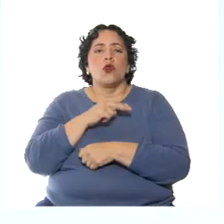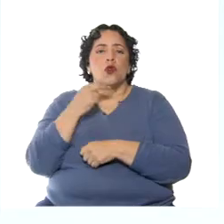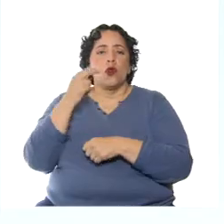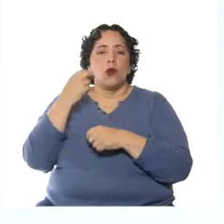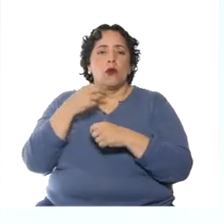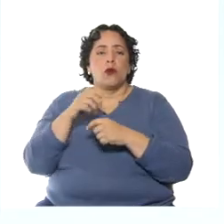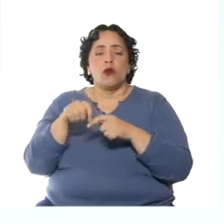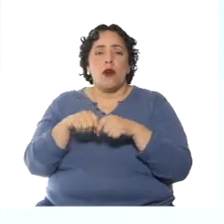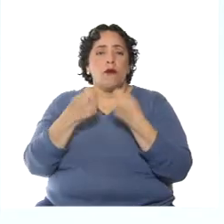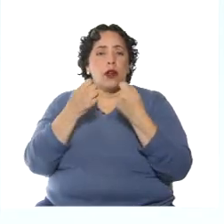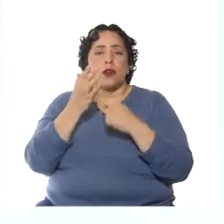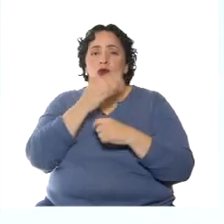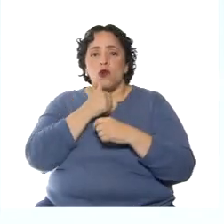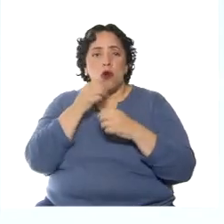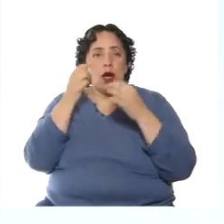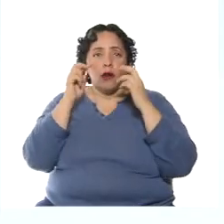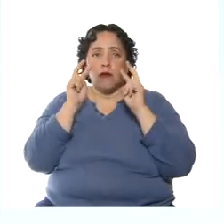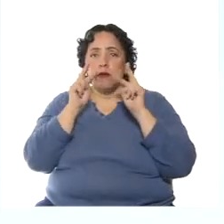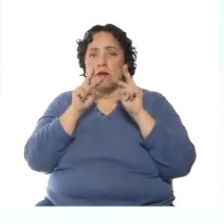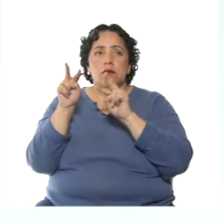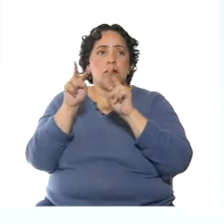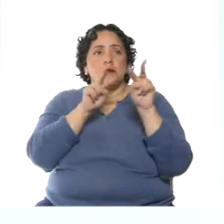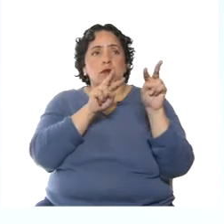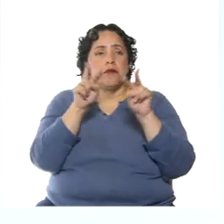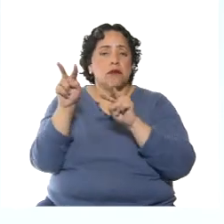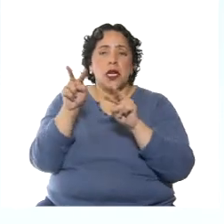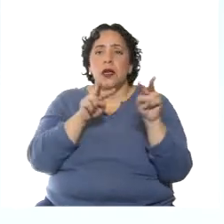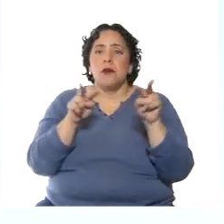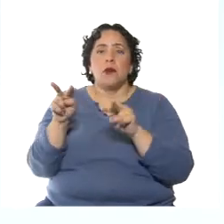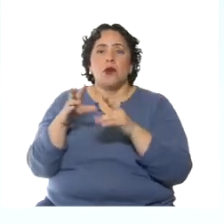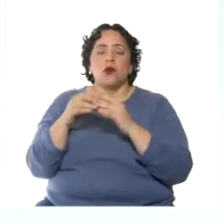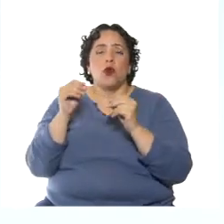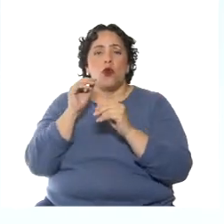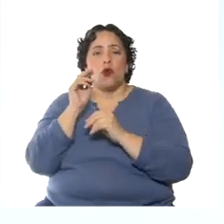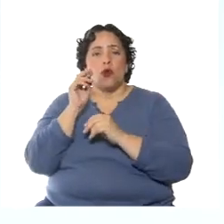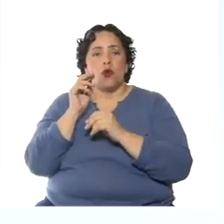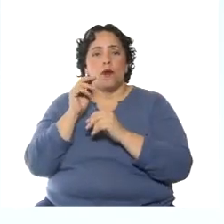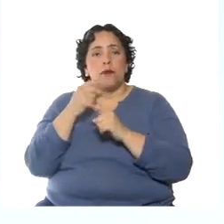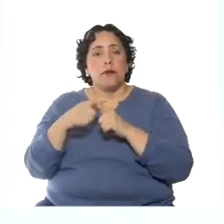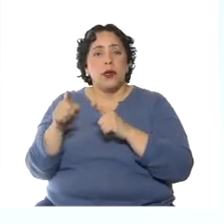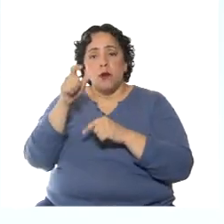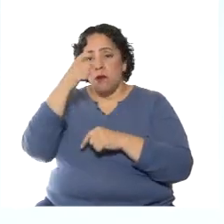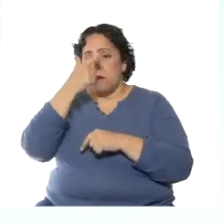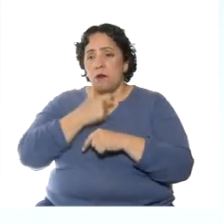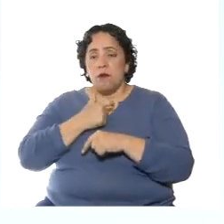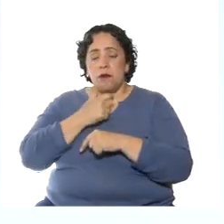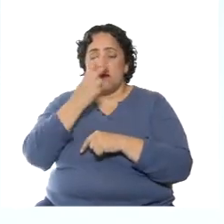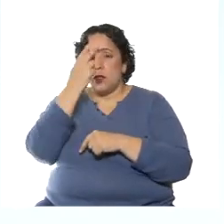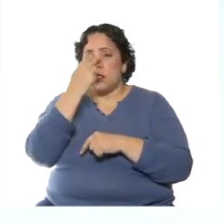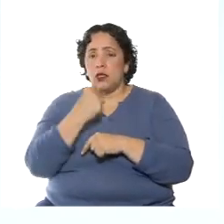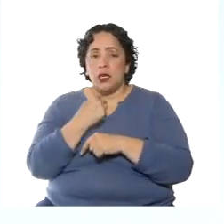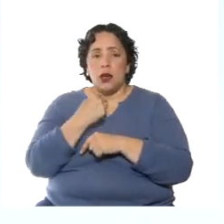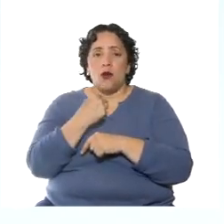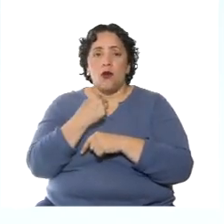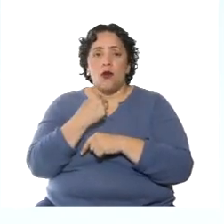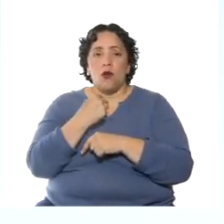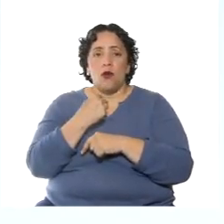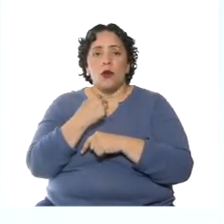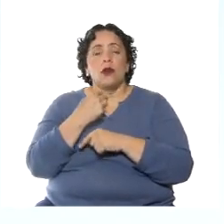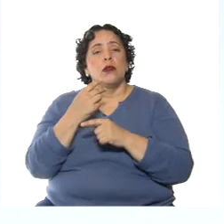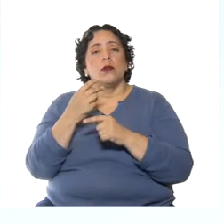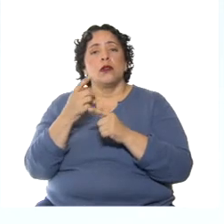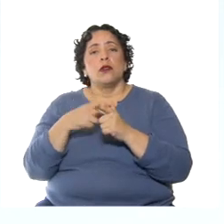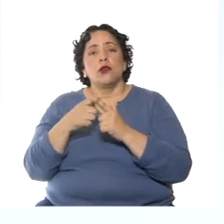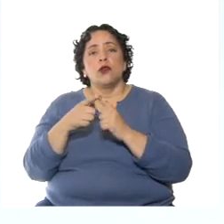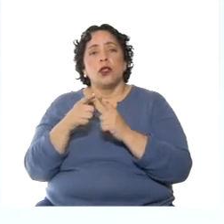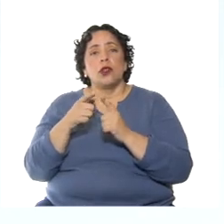vista sin ninguna afectación solemos usarlo muchísimo y guiarnos muchísimo por él, pero para quienes no lo tienen o lo tienen afectado,